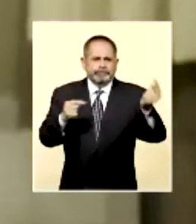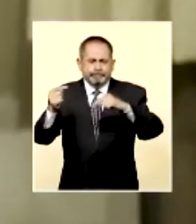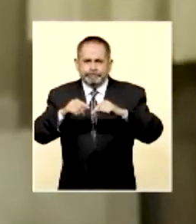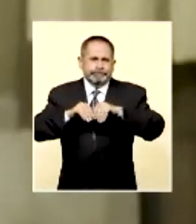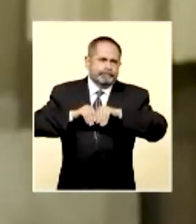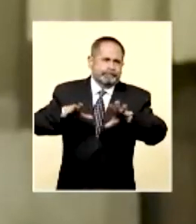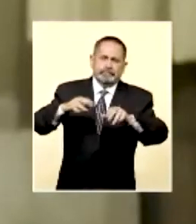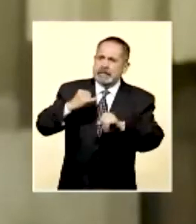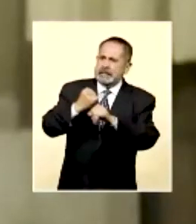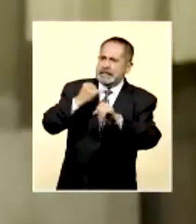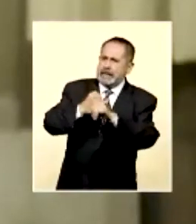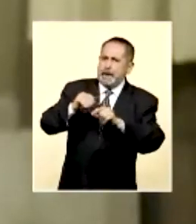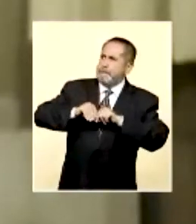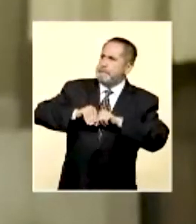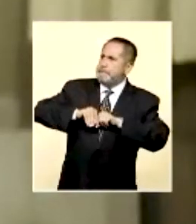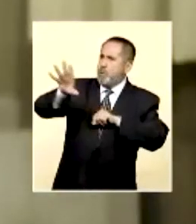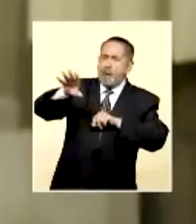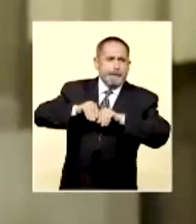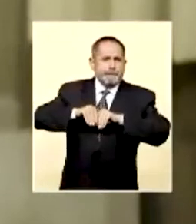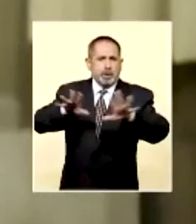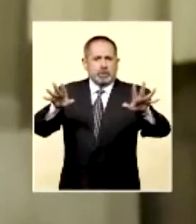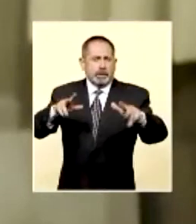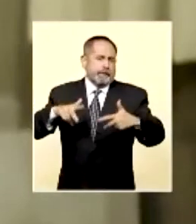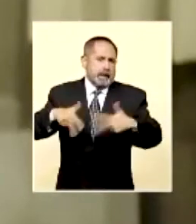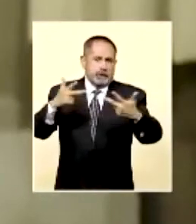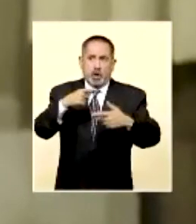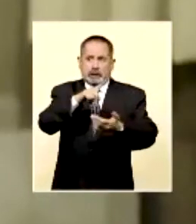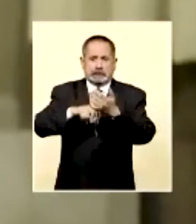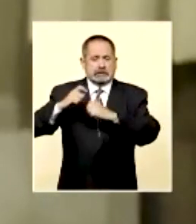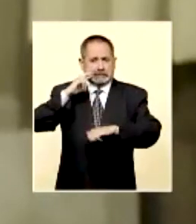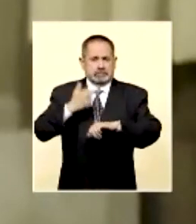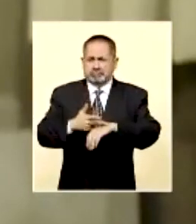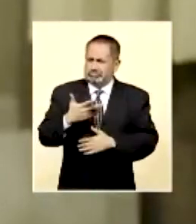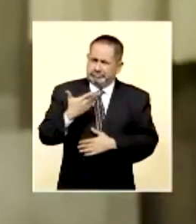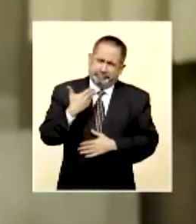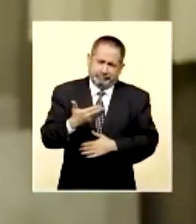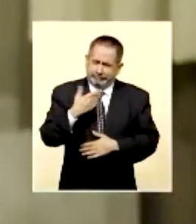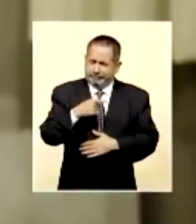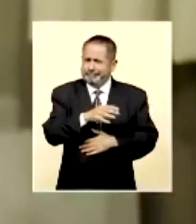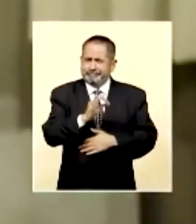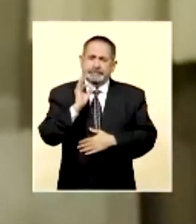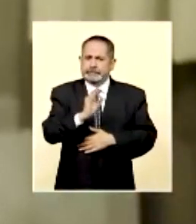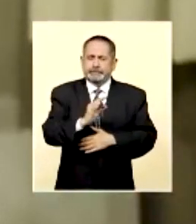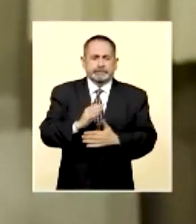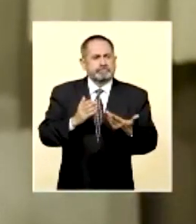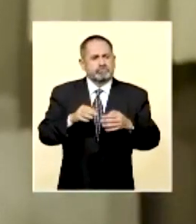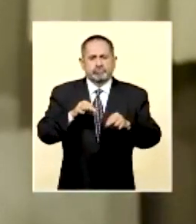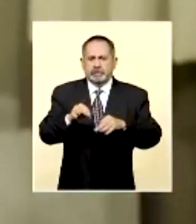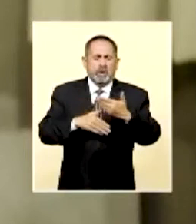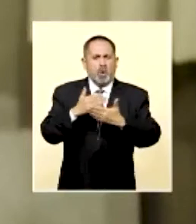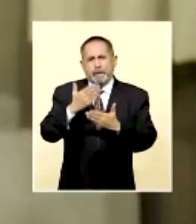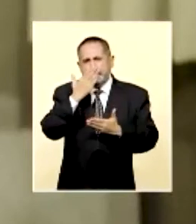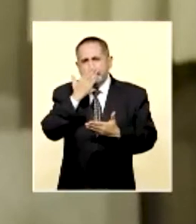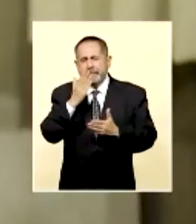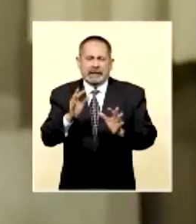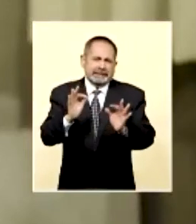espacio inalámbrico, al espacio electrónico y virtual, que realmente ha sido un trabajo muy